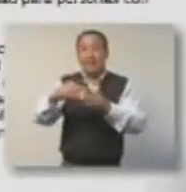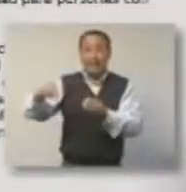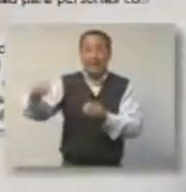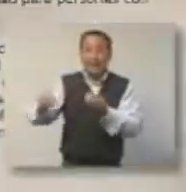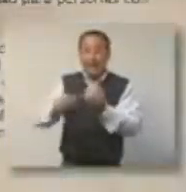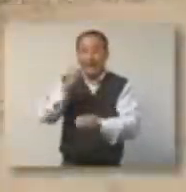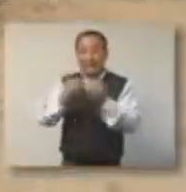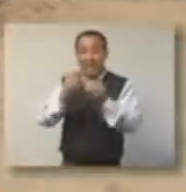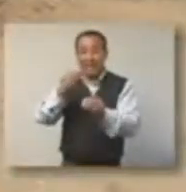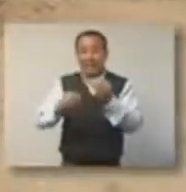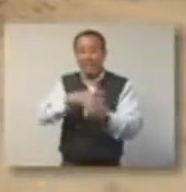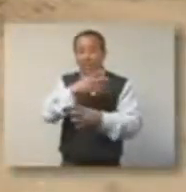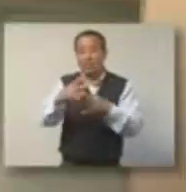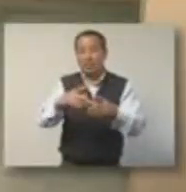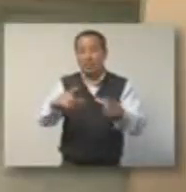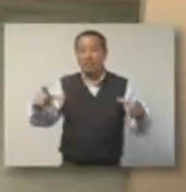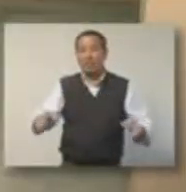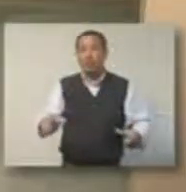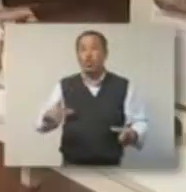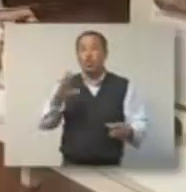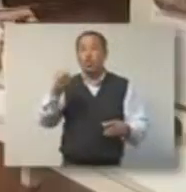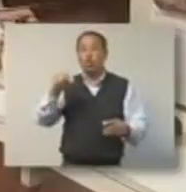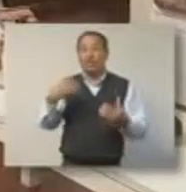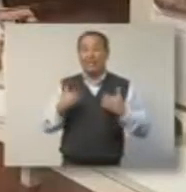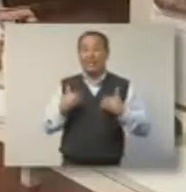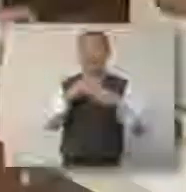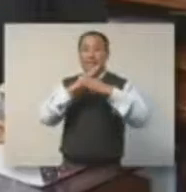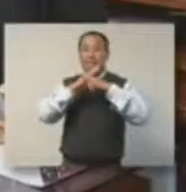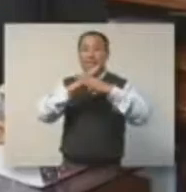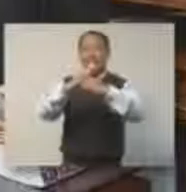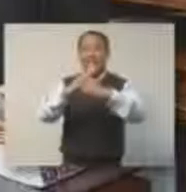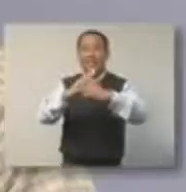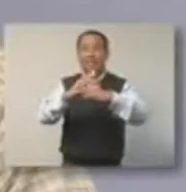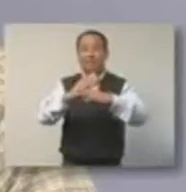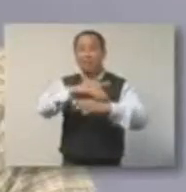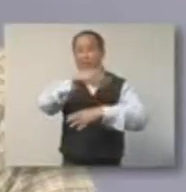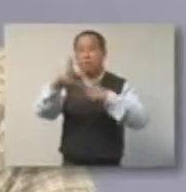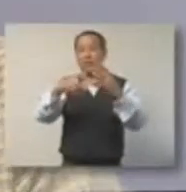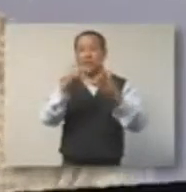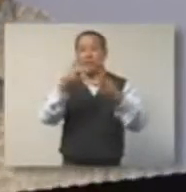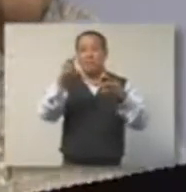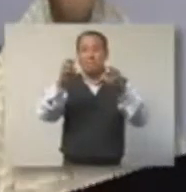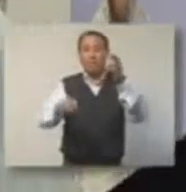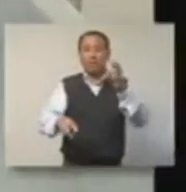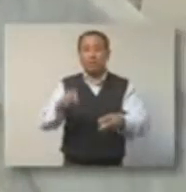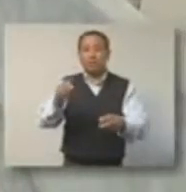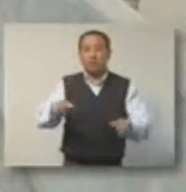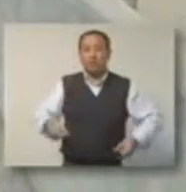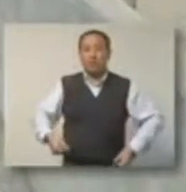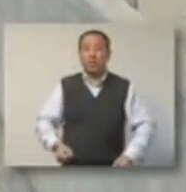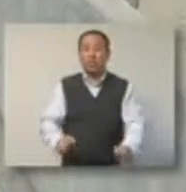las personas como César, Milagros, Guillermo, Vanessa y Edwin.